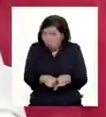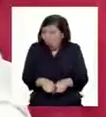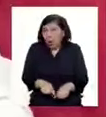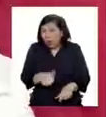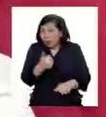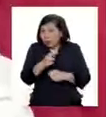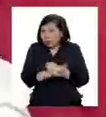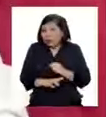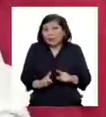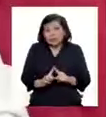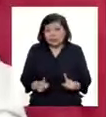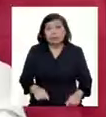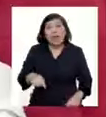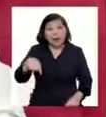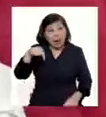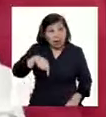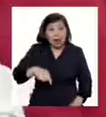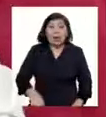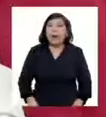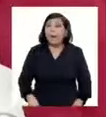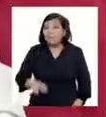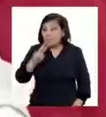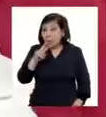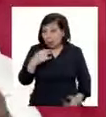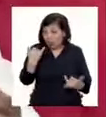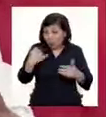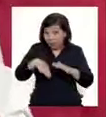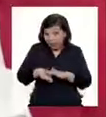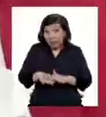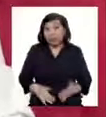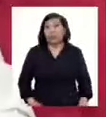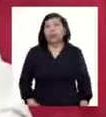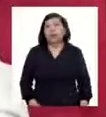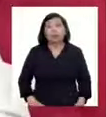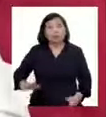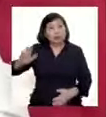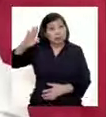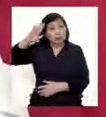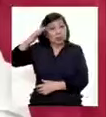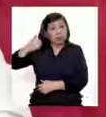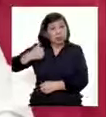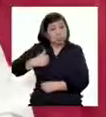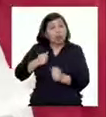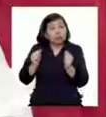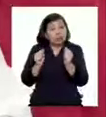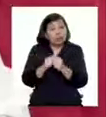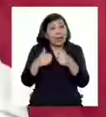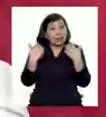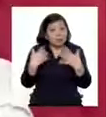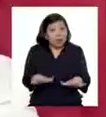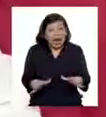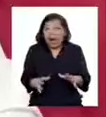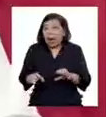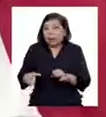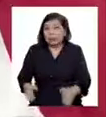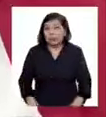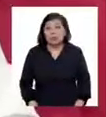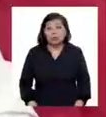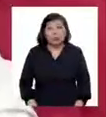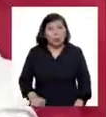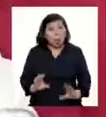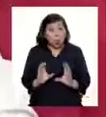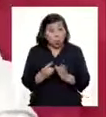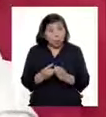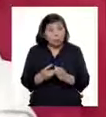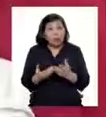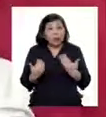otros países, nosotros desde el sector interior, con la Comandancia General de la Policía Nacional, ya hemos tomado acciones. Se ha creado un